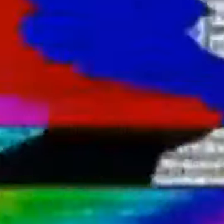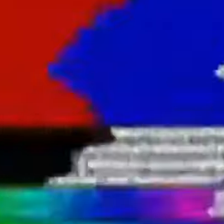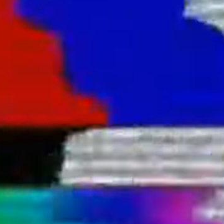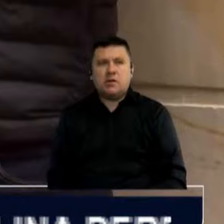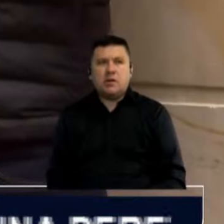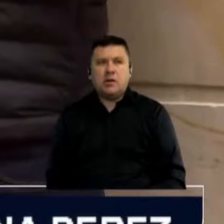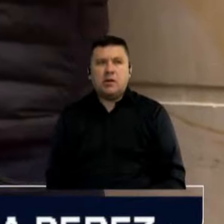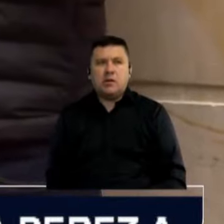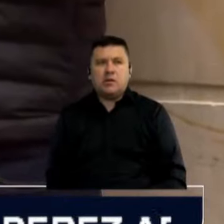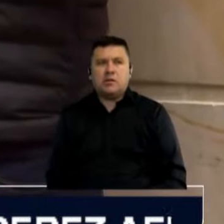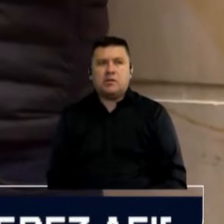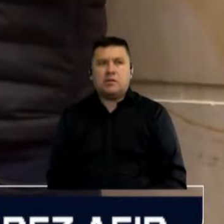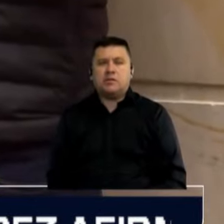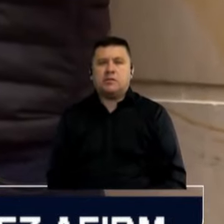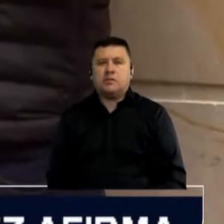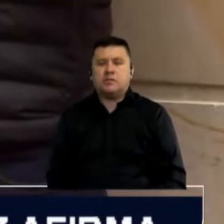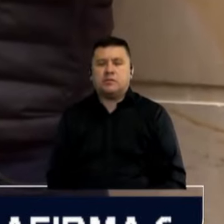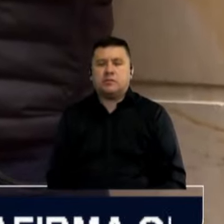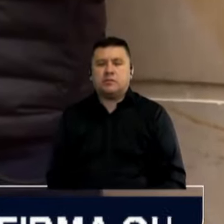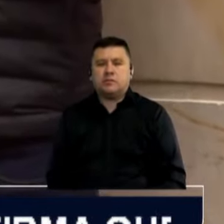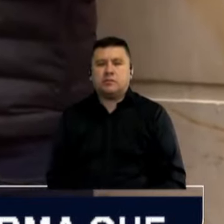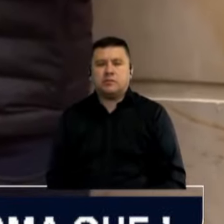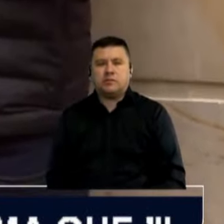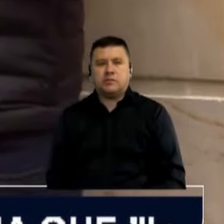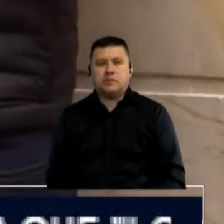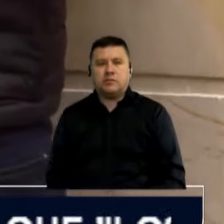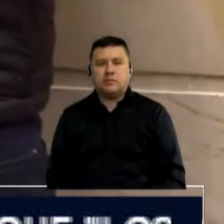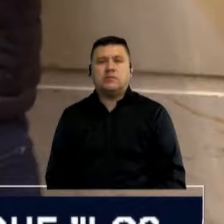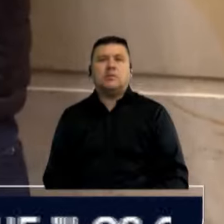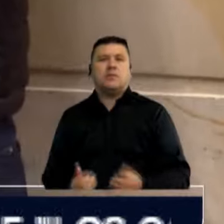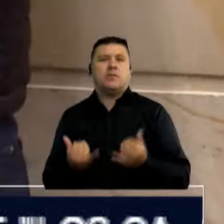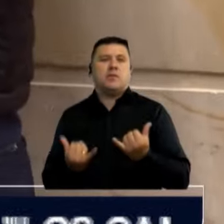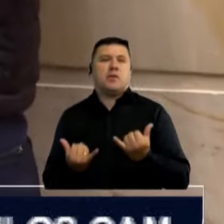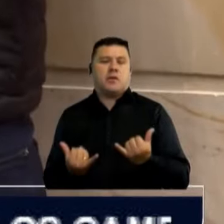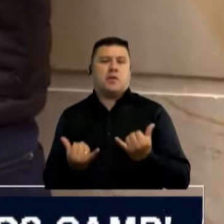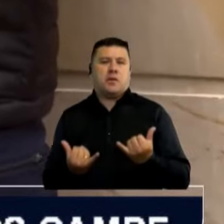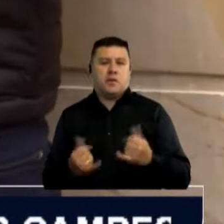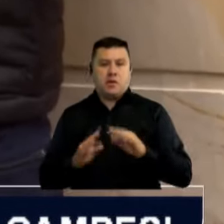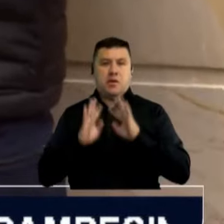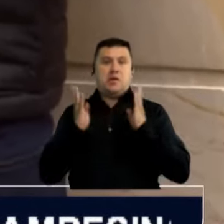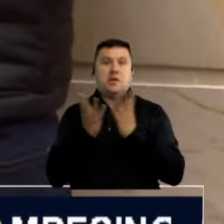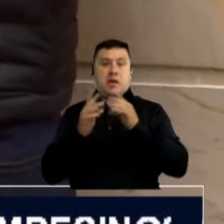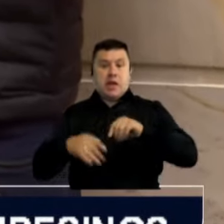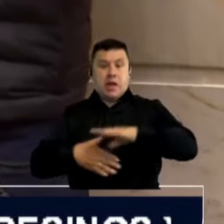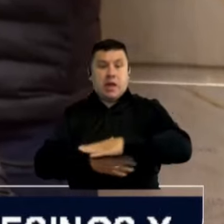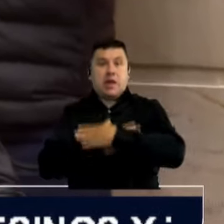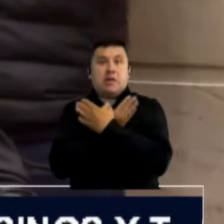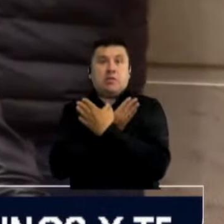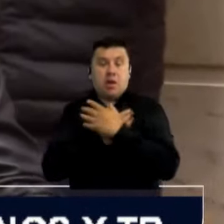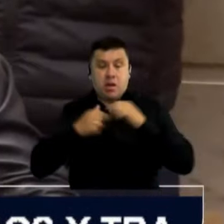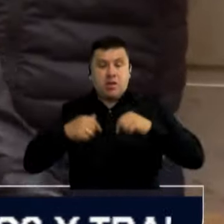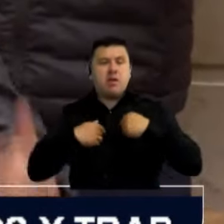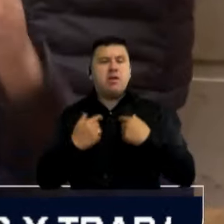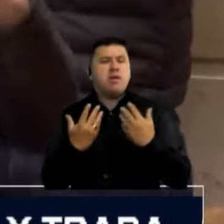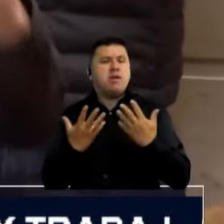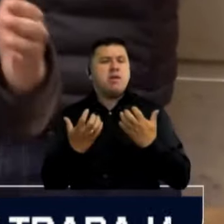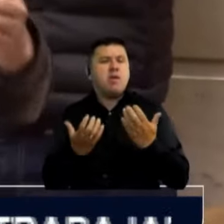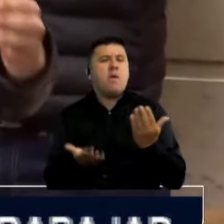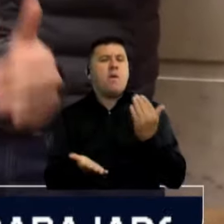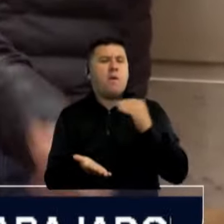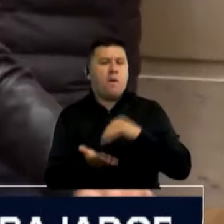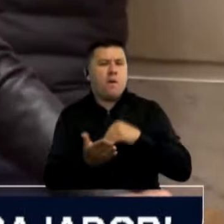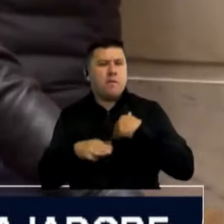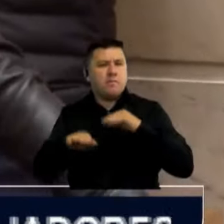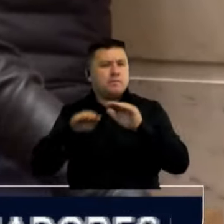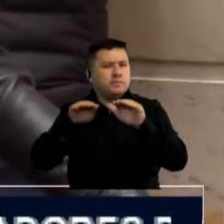Sí. Adelante, honorable senador Hernández. Hoy, desde aquí, desde el Senado de la República, yo quiero nuevamente hacerle